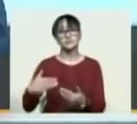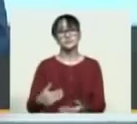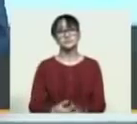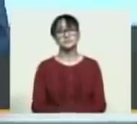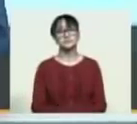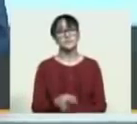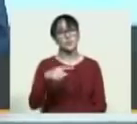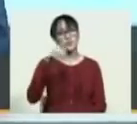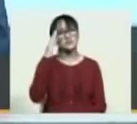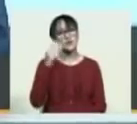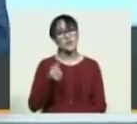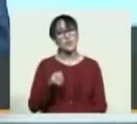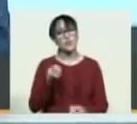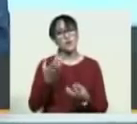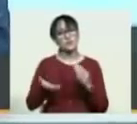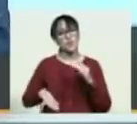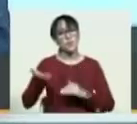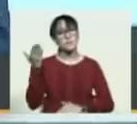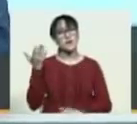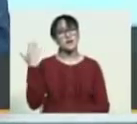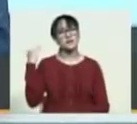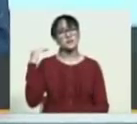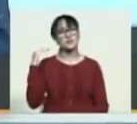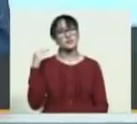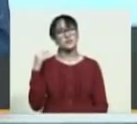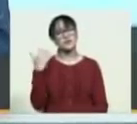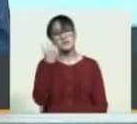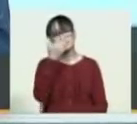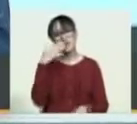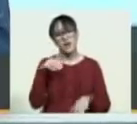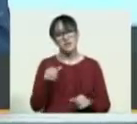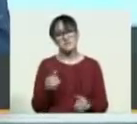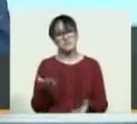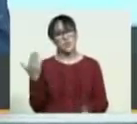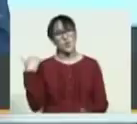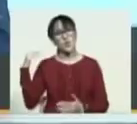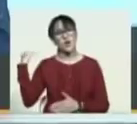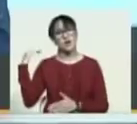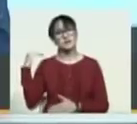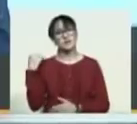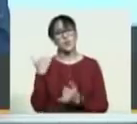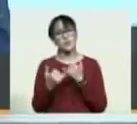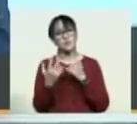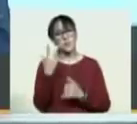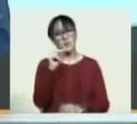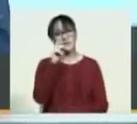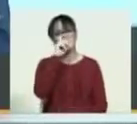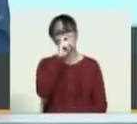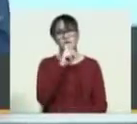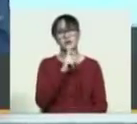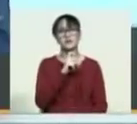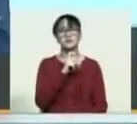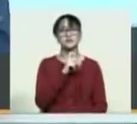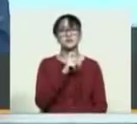¿Ustedes saben cuántos aumentos dio la oligarquía, el imperialismo, cuando gobernaba el país? En los últimos 20 años que